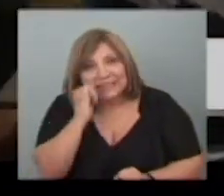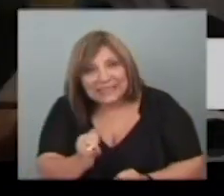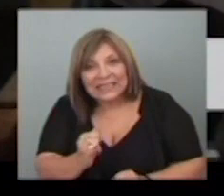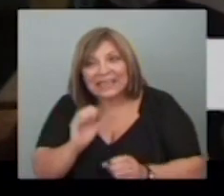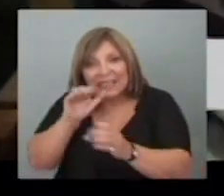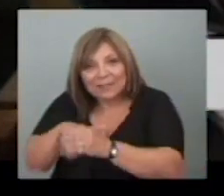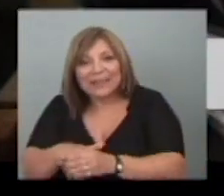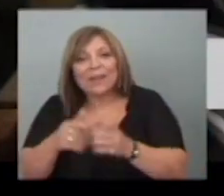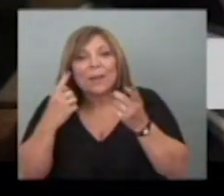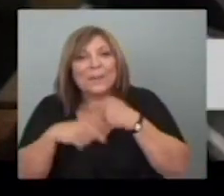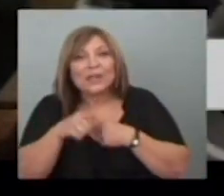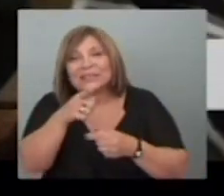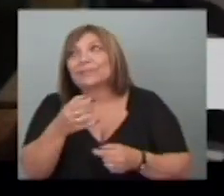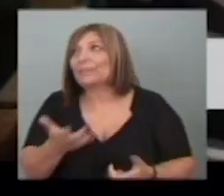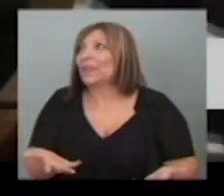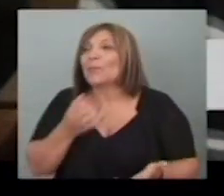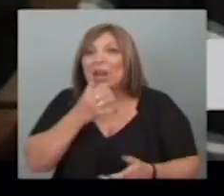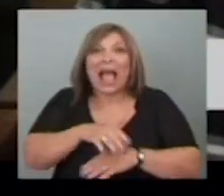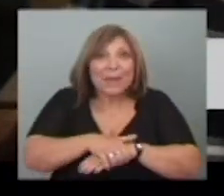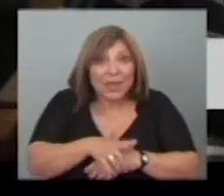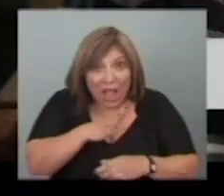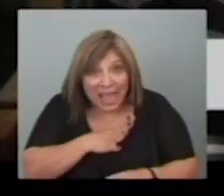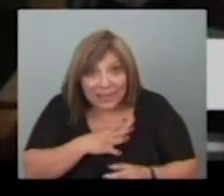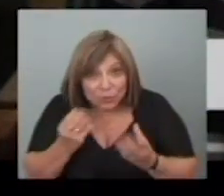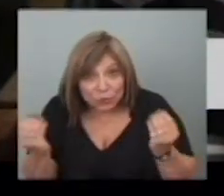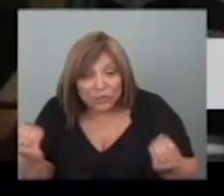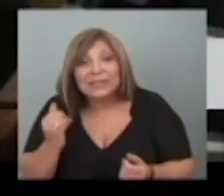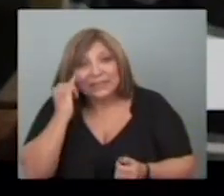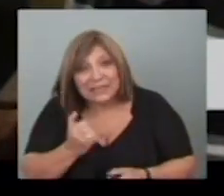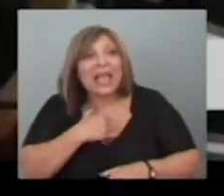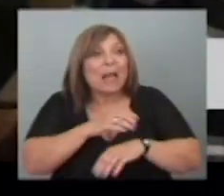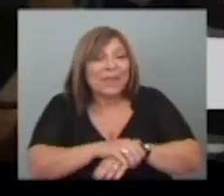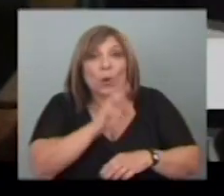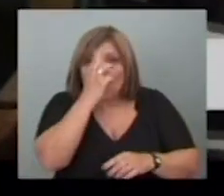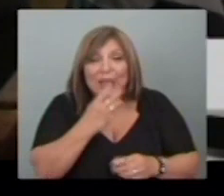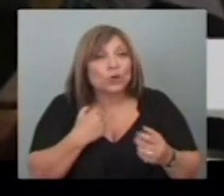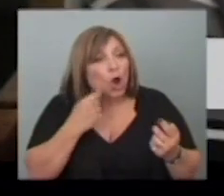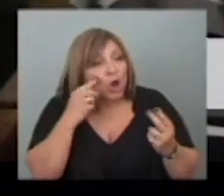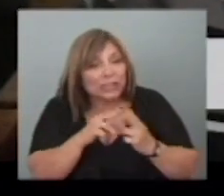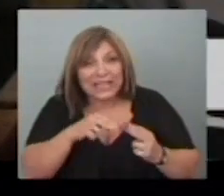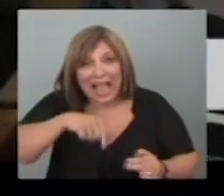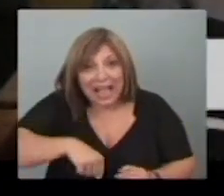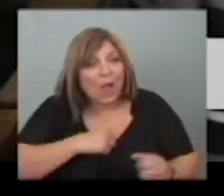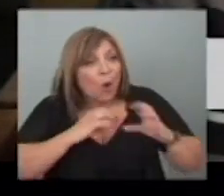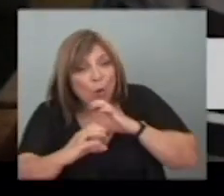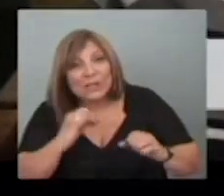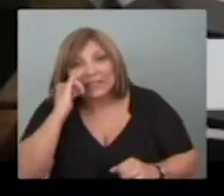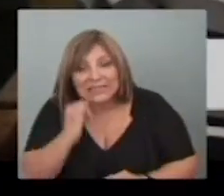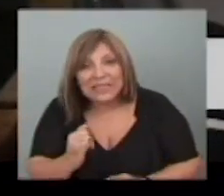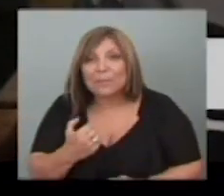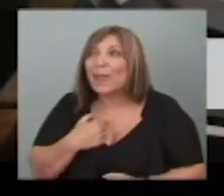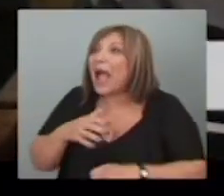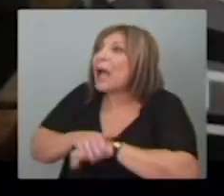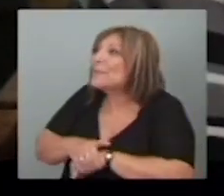pero siempre o sea, si vos me decís, ¿amigos hiciste? No, conocí amigos uruguayos que los conocía de acá y tuve comunicación. Pero